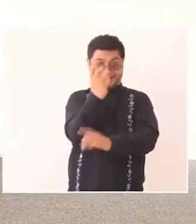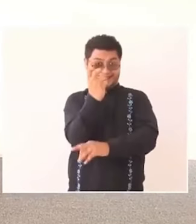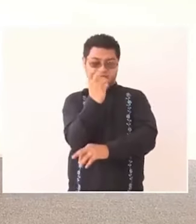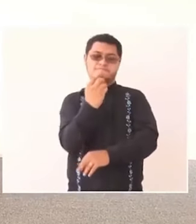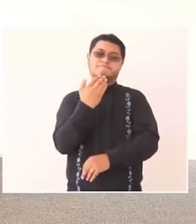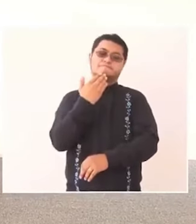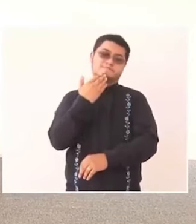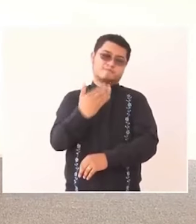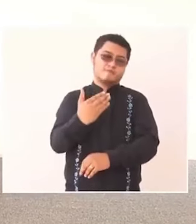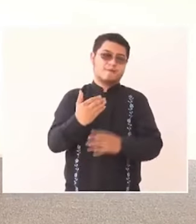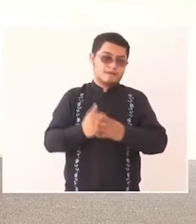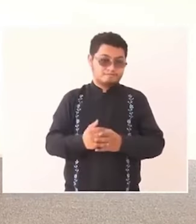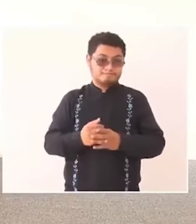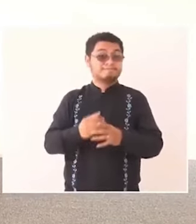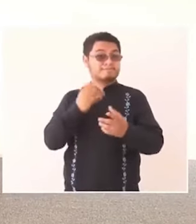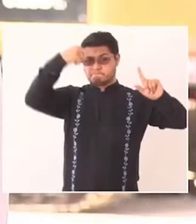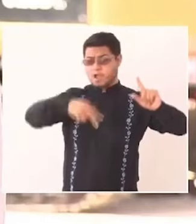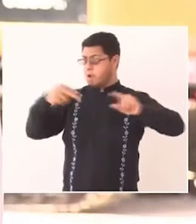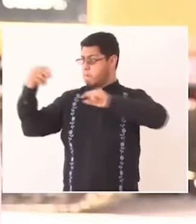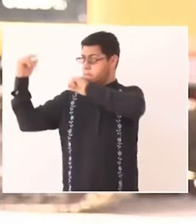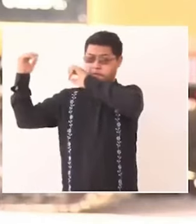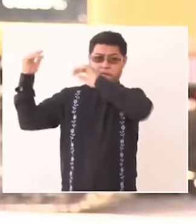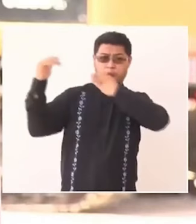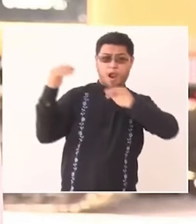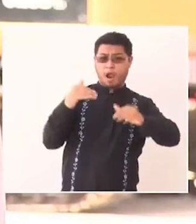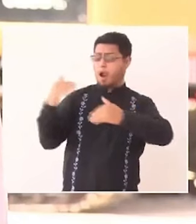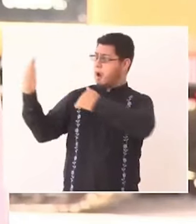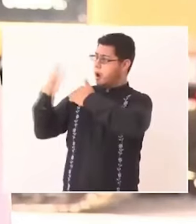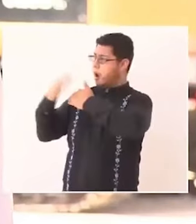sendos reportajes sobre el crecimiento del crimen organizado en México.